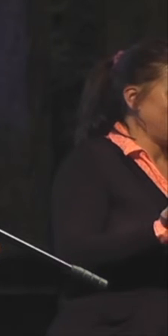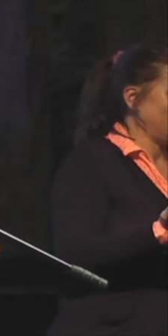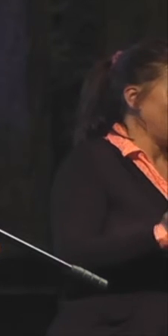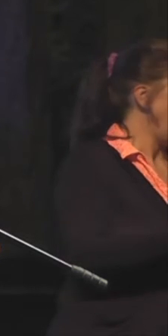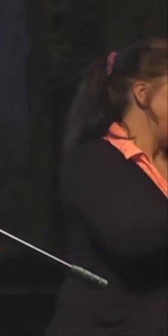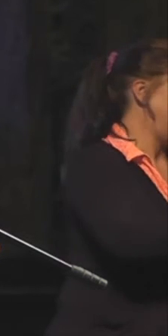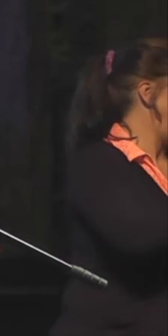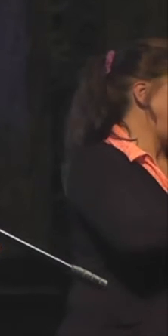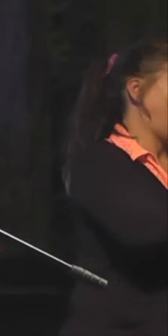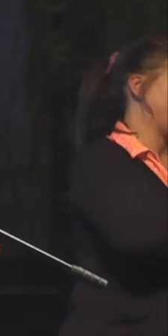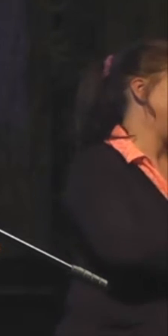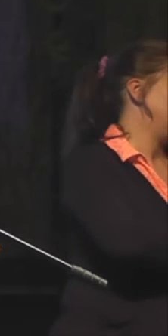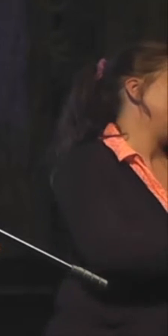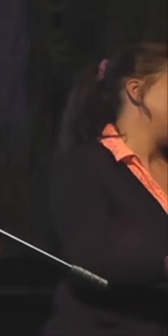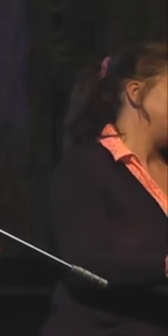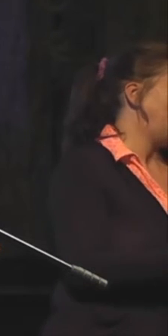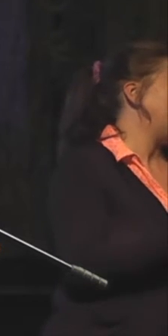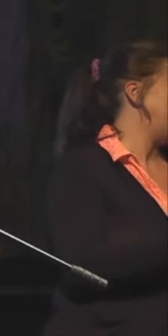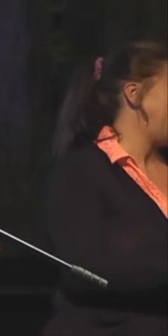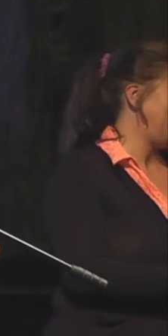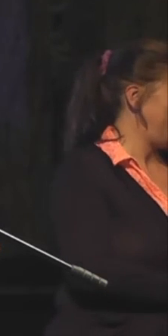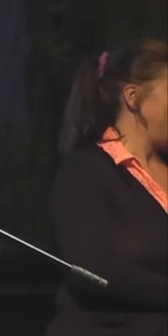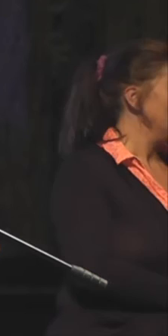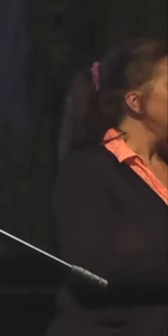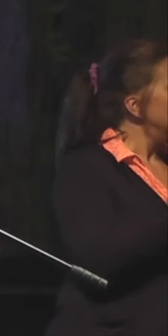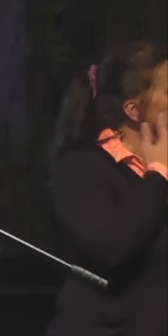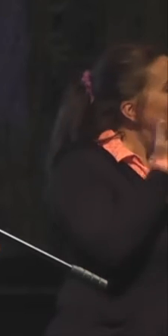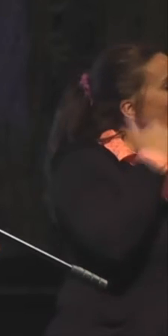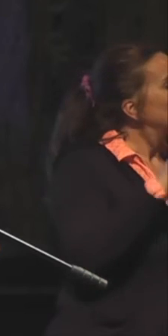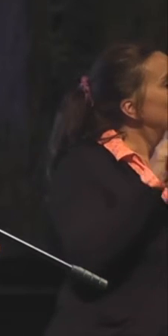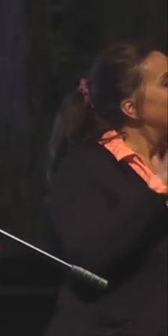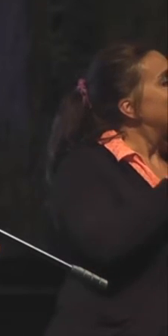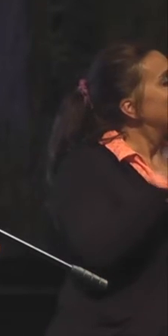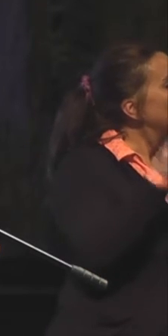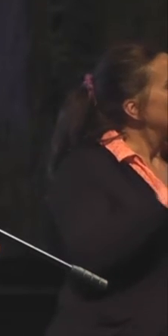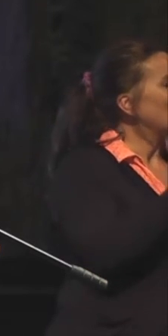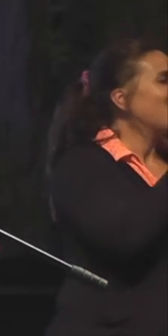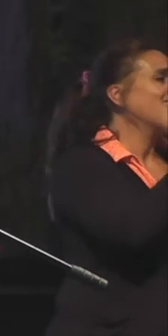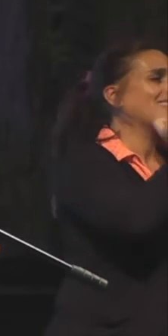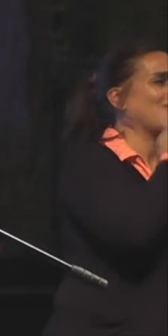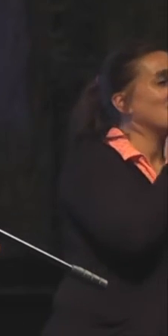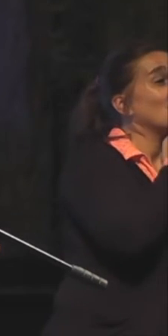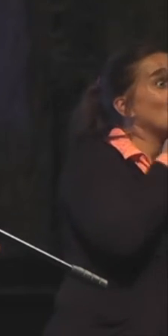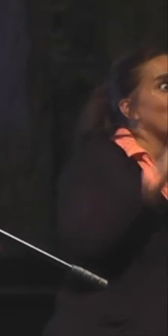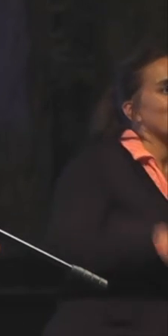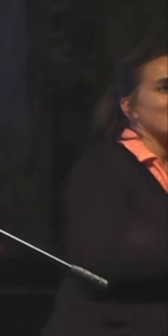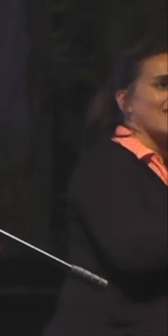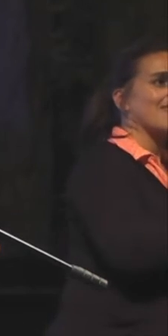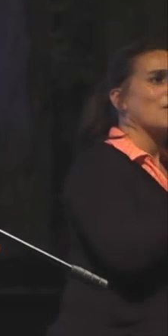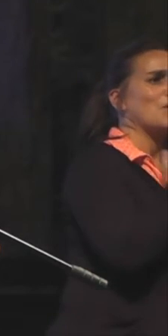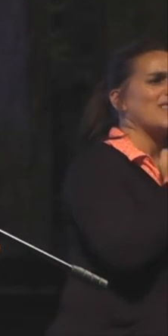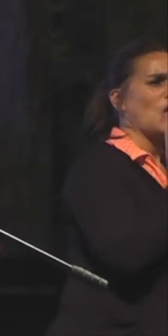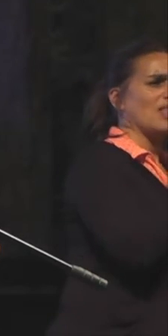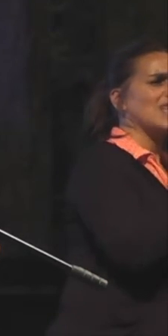perder el tiempo aquel título tan lindo que puede tener un dirigente político que es el fiscal de la